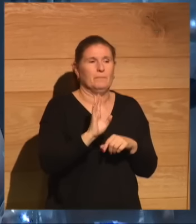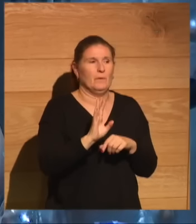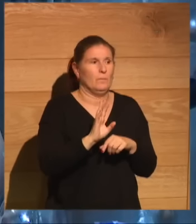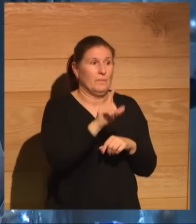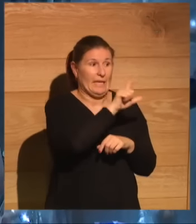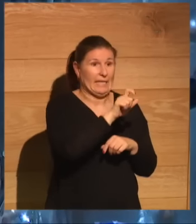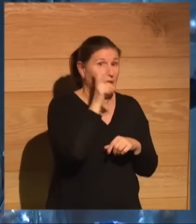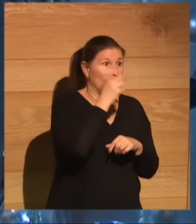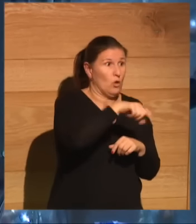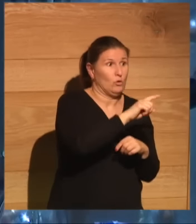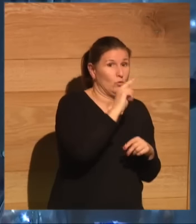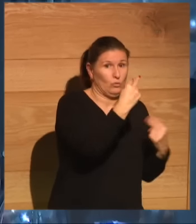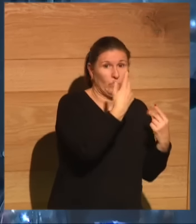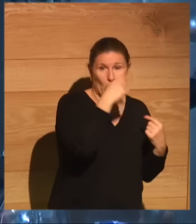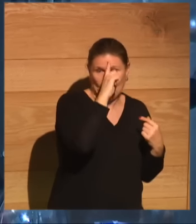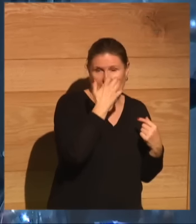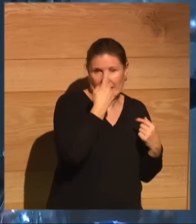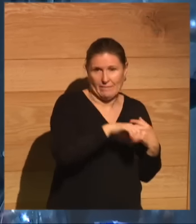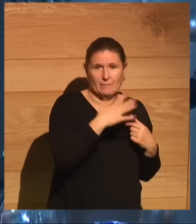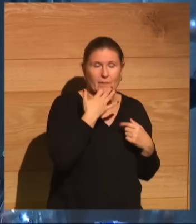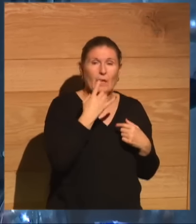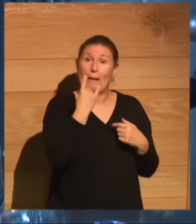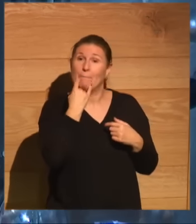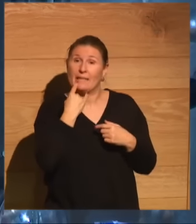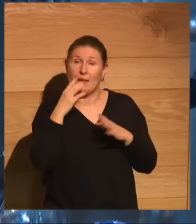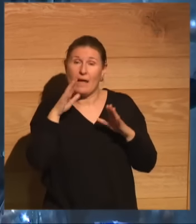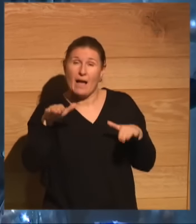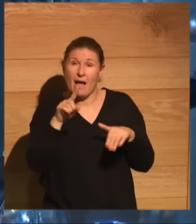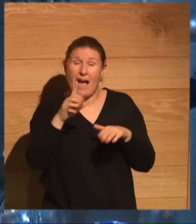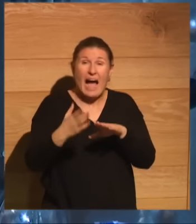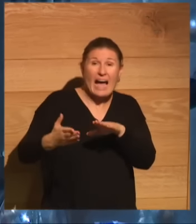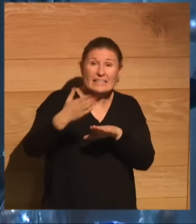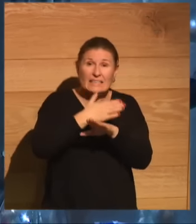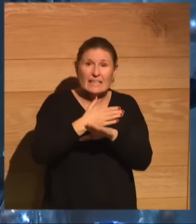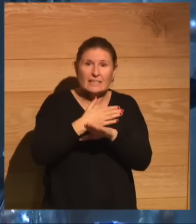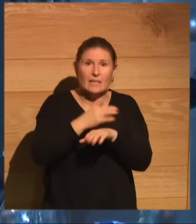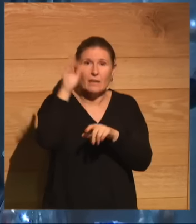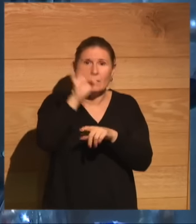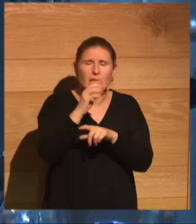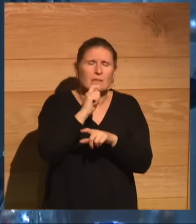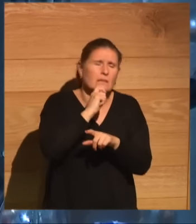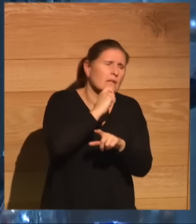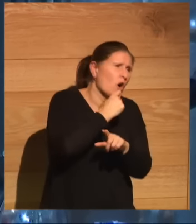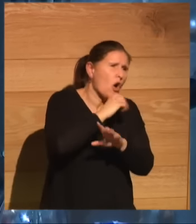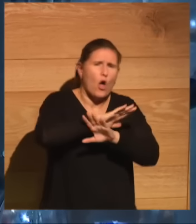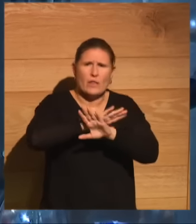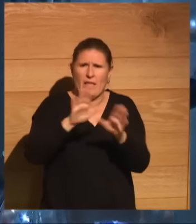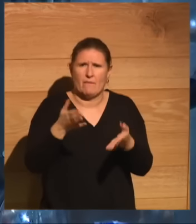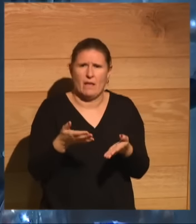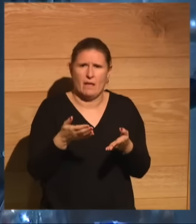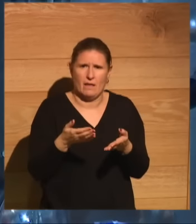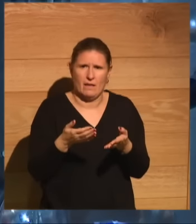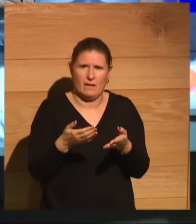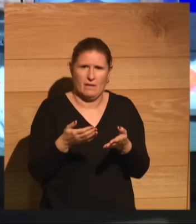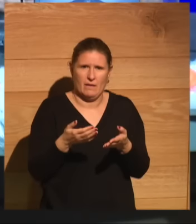gente que nos escucha, es que a Batman, antes de que existiera, la odiaron como no se ha odiado jamás otra película hasta El Caballero